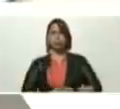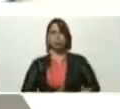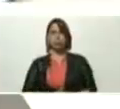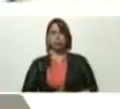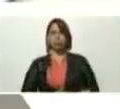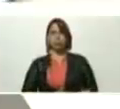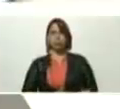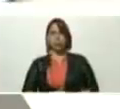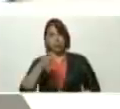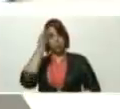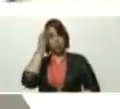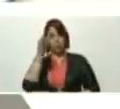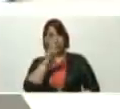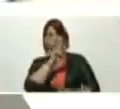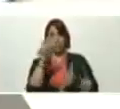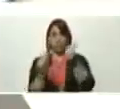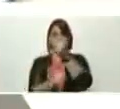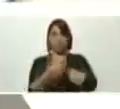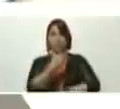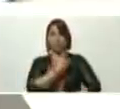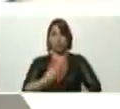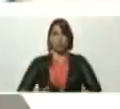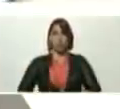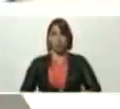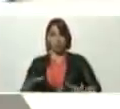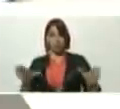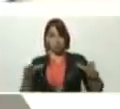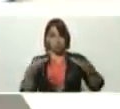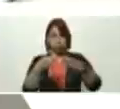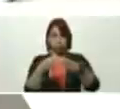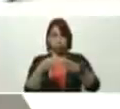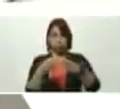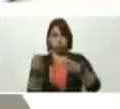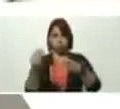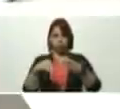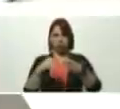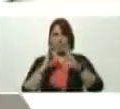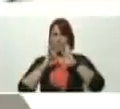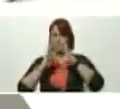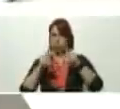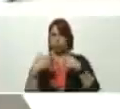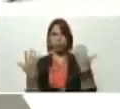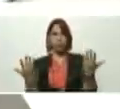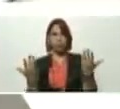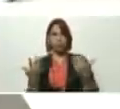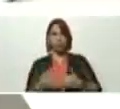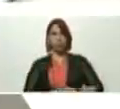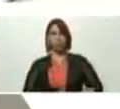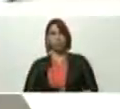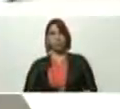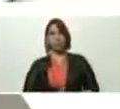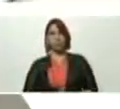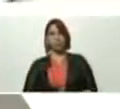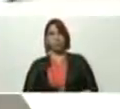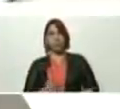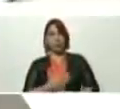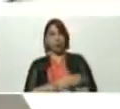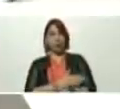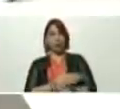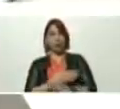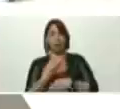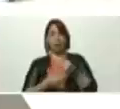Bueno, consejo de vicepresidente, vicepresidenta, ¿qué más tendría que decirle usted antes de yo hacer unos anuncios que